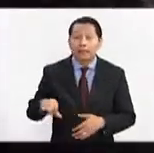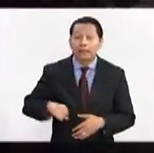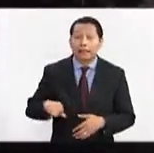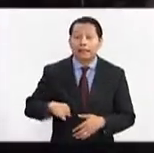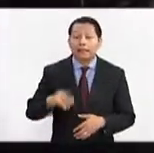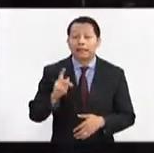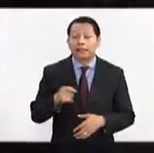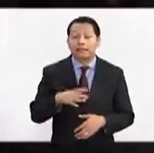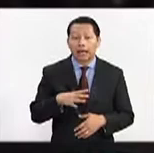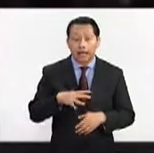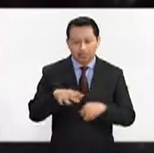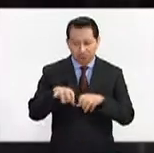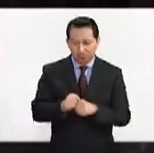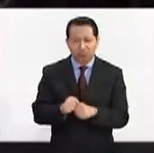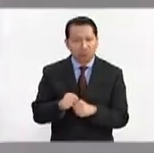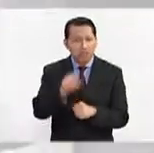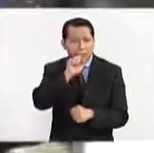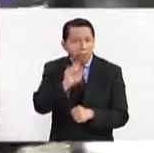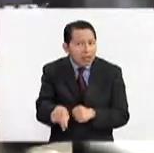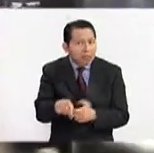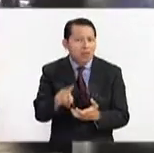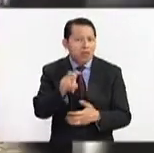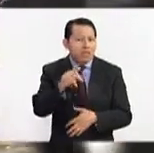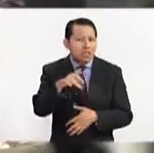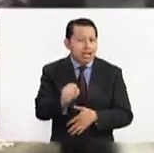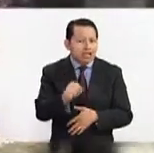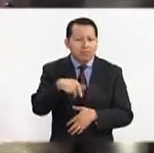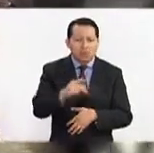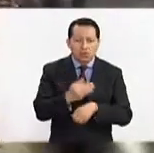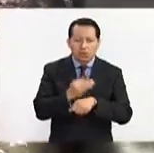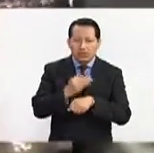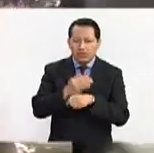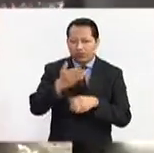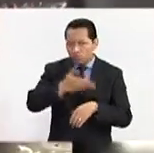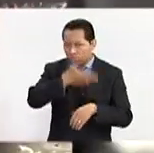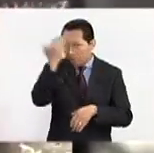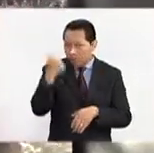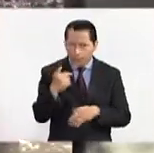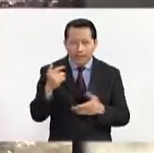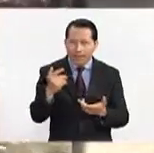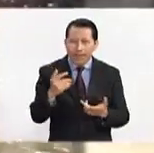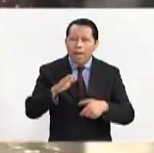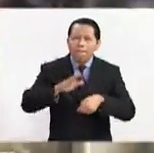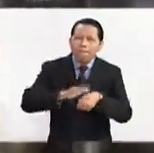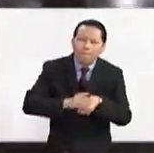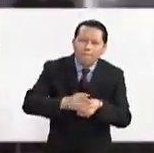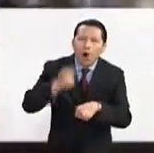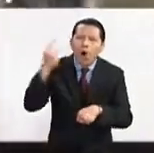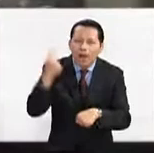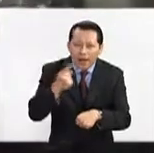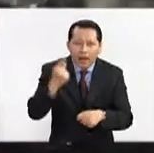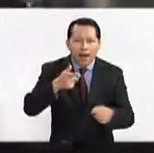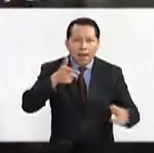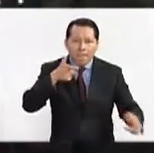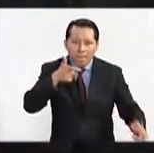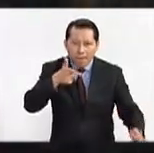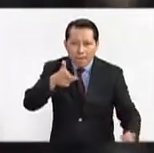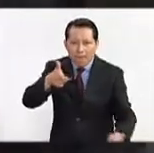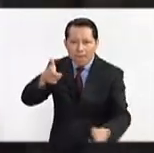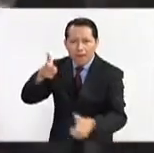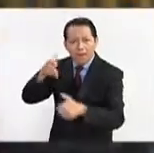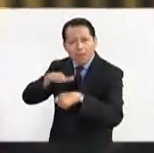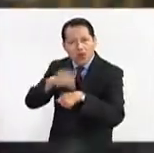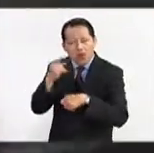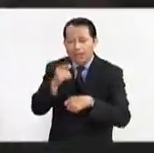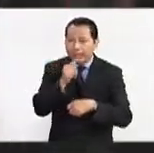es que es un residente local de Las Vegas, pero hasta el momento no se saben los detalles, el por qué lo llevaron a atacar a